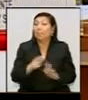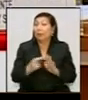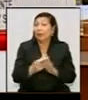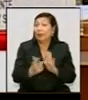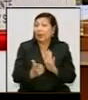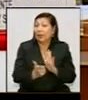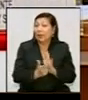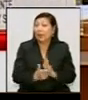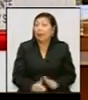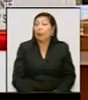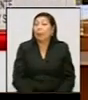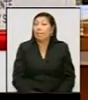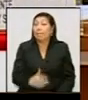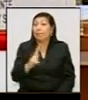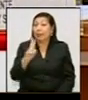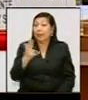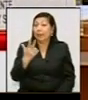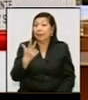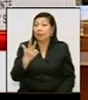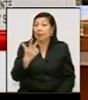ley